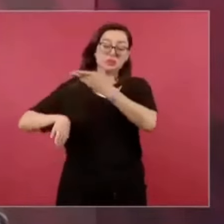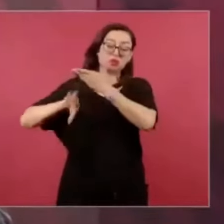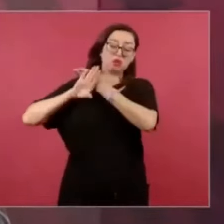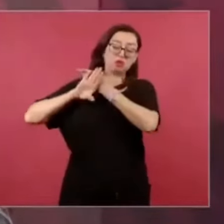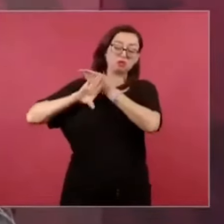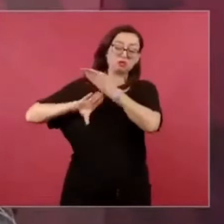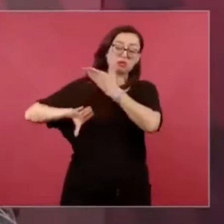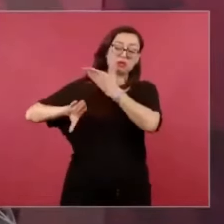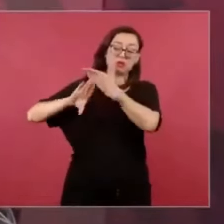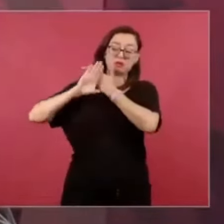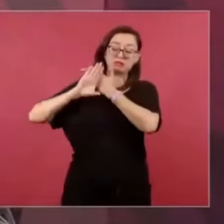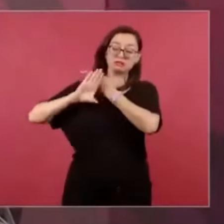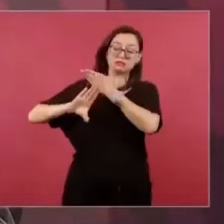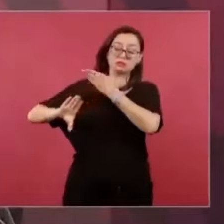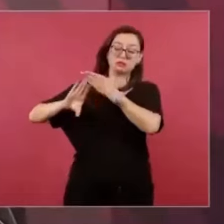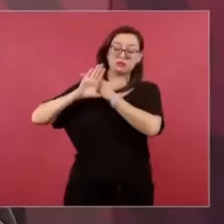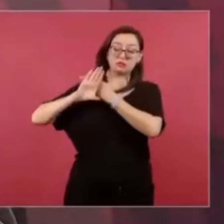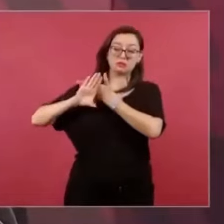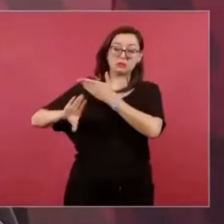que informa